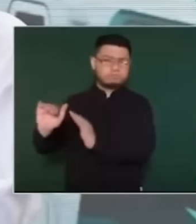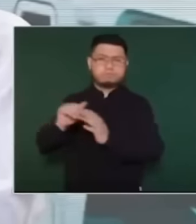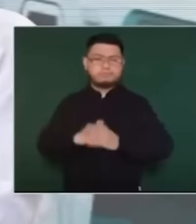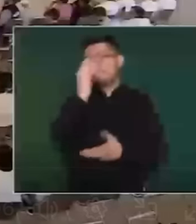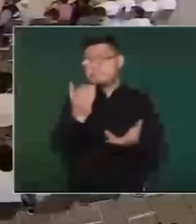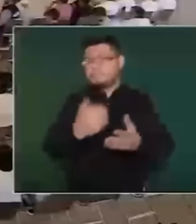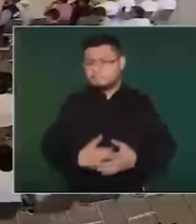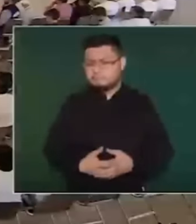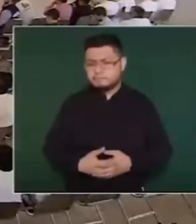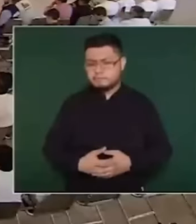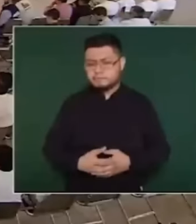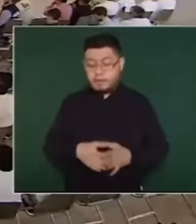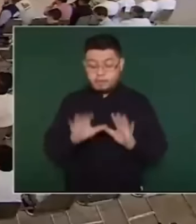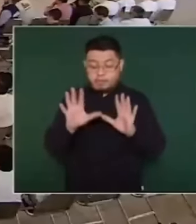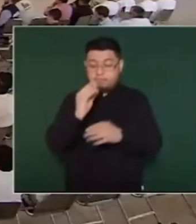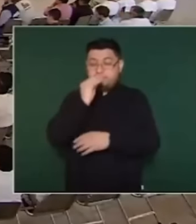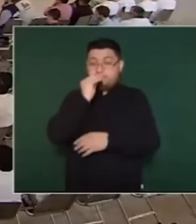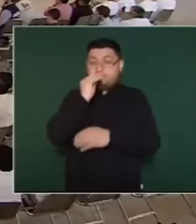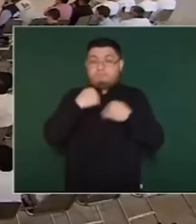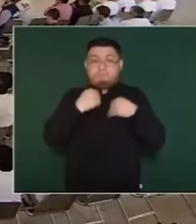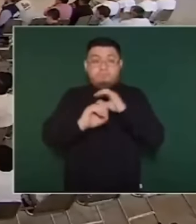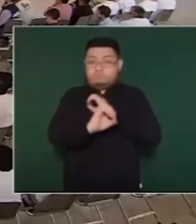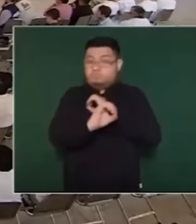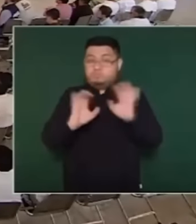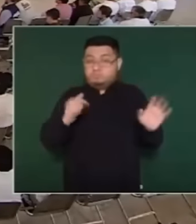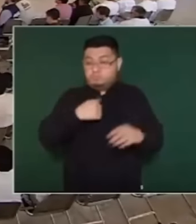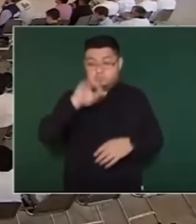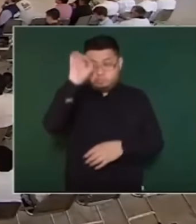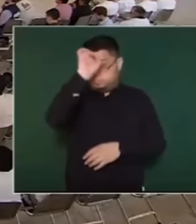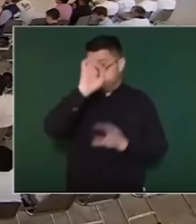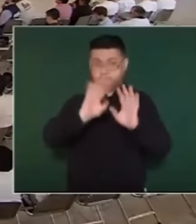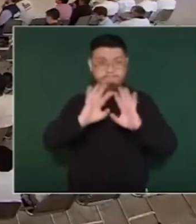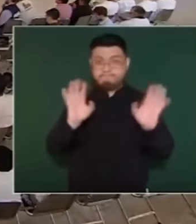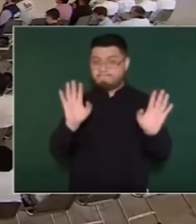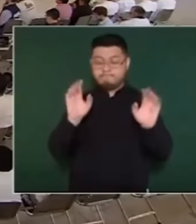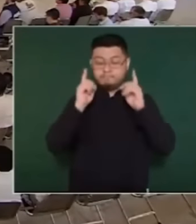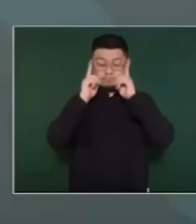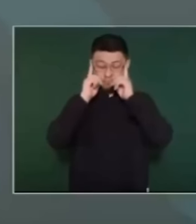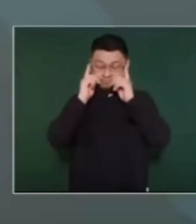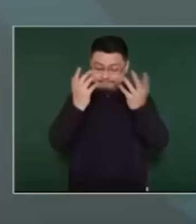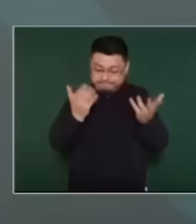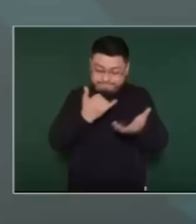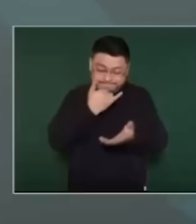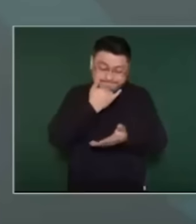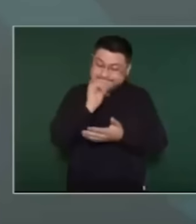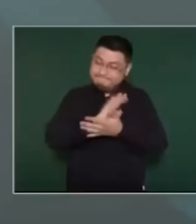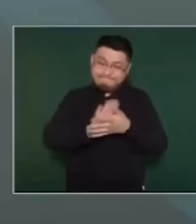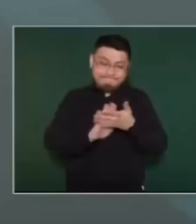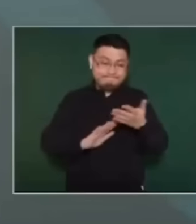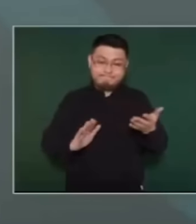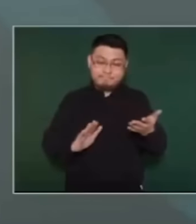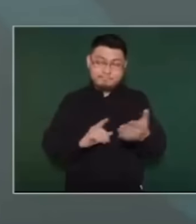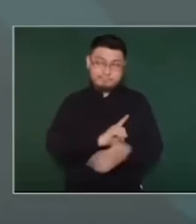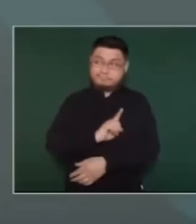presidente. Bueno, yo no puedo opinar ahí, ya dije que lamento, ¿no?, lo